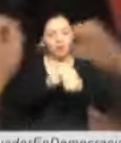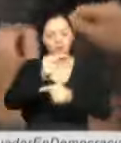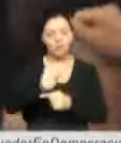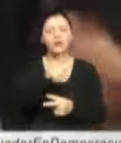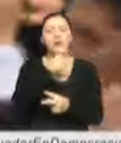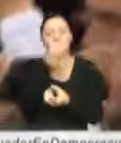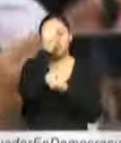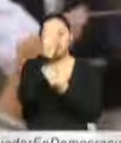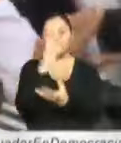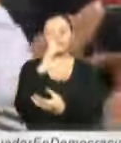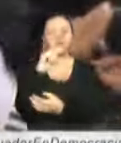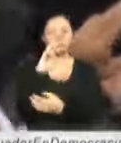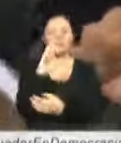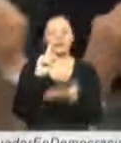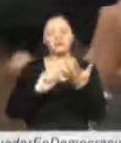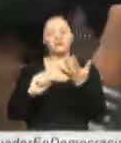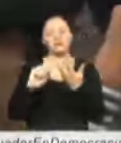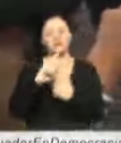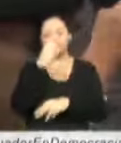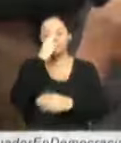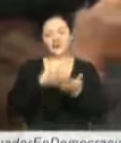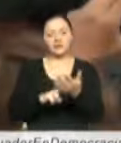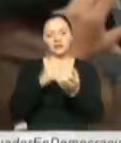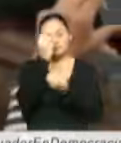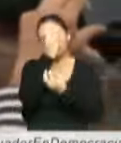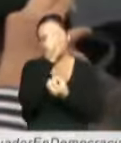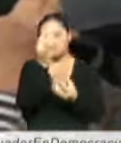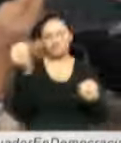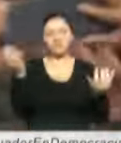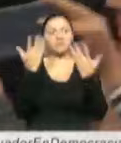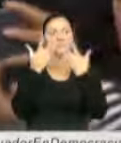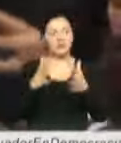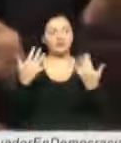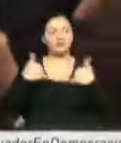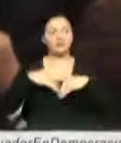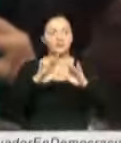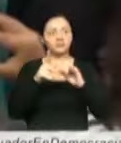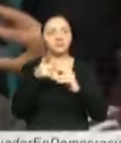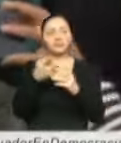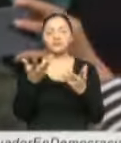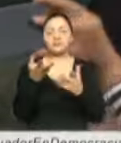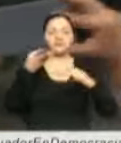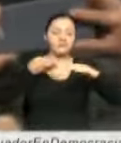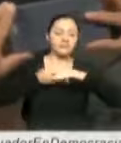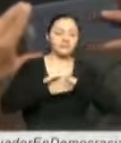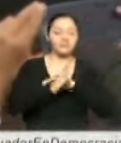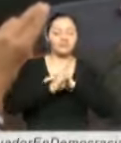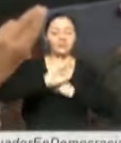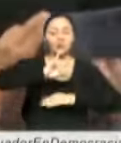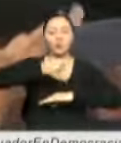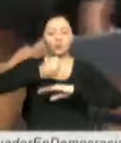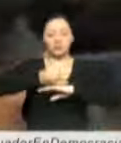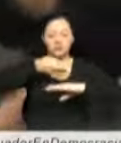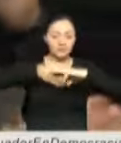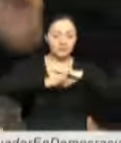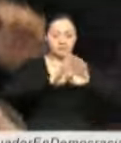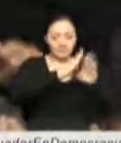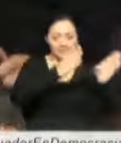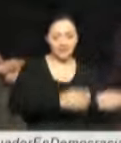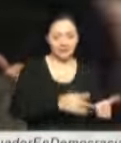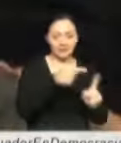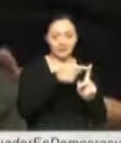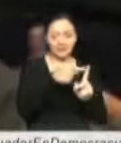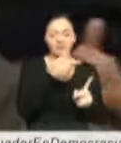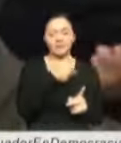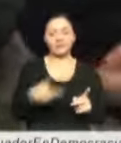Nacional Electoral a través de varios comunicados. Continúa haciendo su ingreso hasta la junta en donde va a votar el presidente